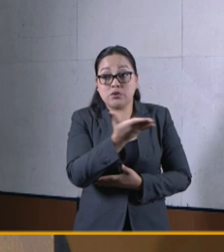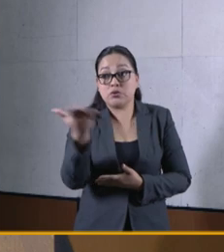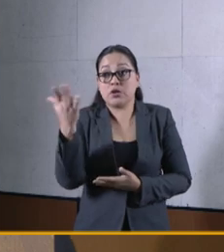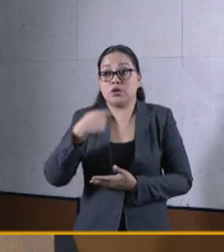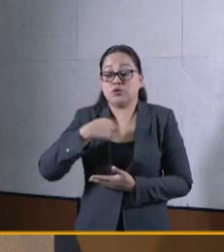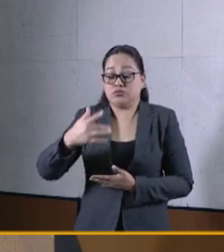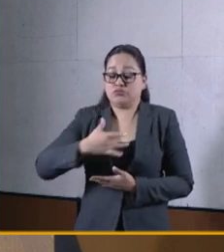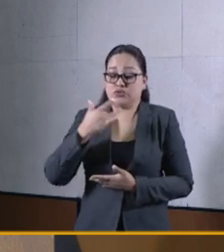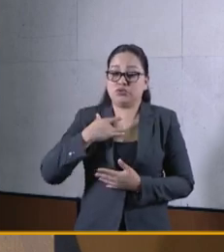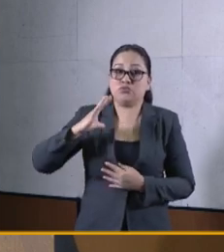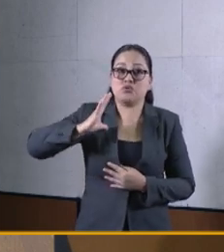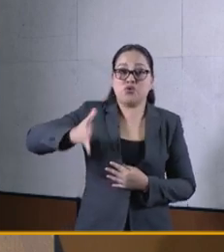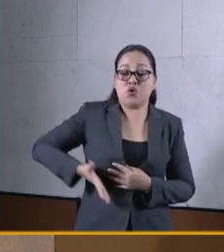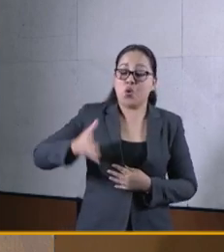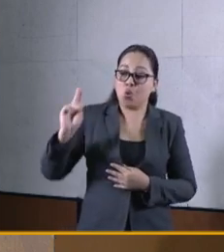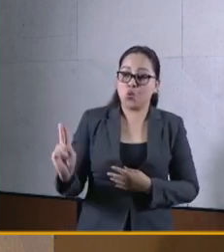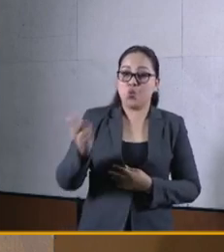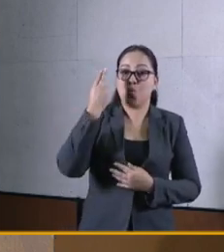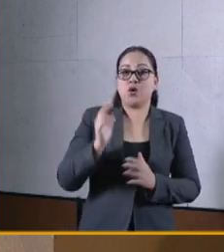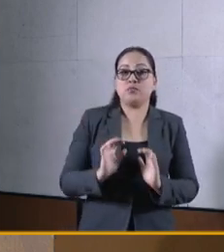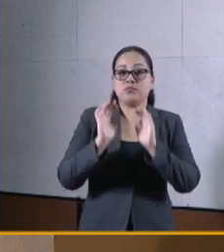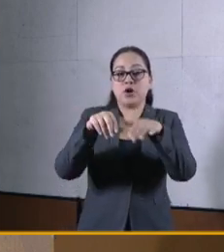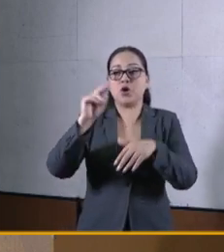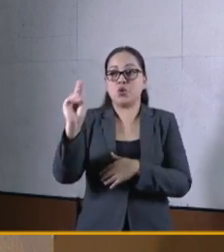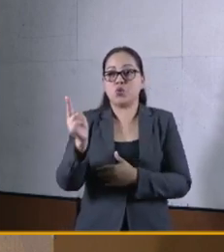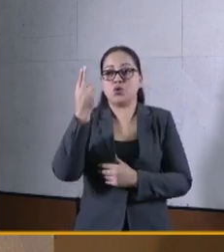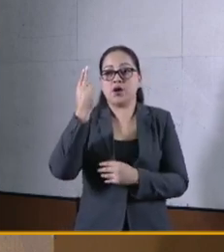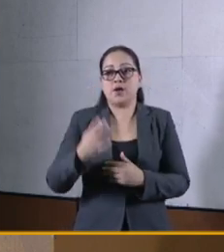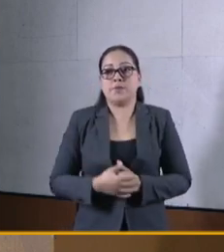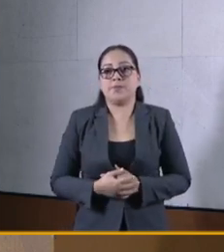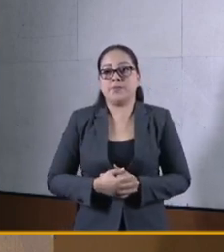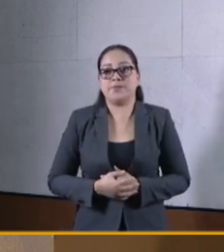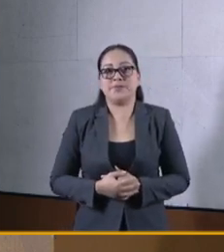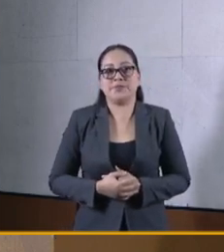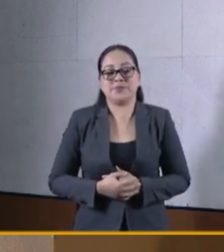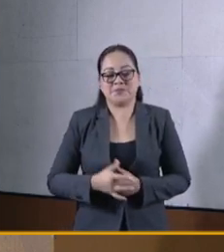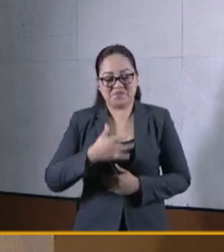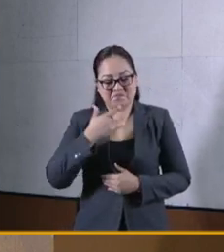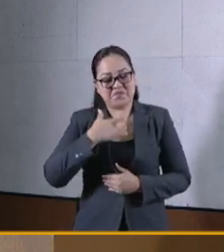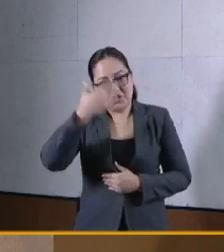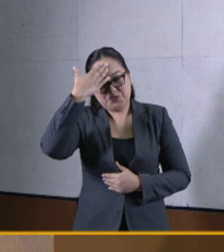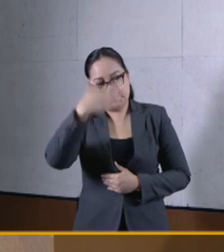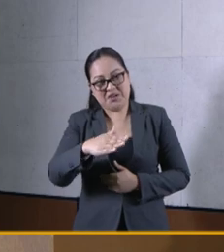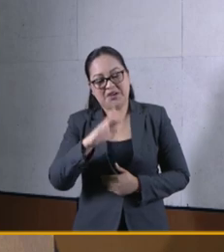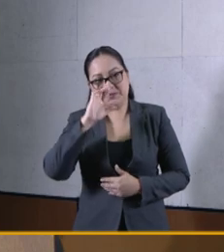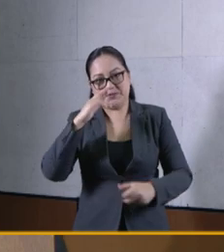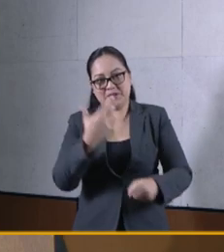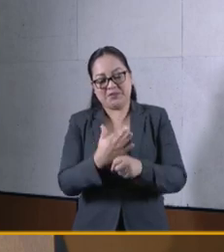llamarme orgullosamente universitario soy consciente de la gran responsabilidad